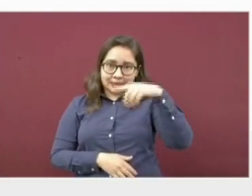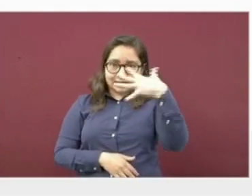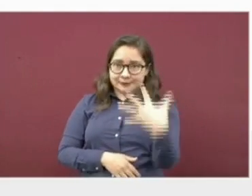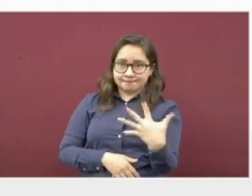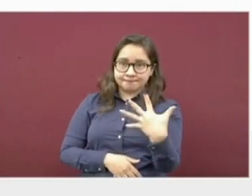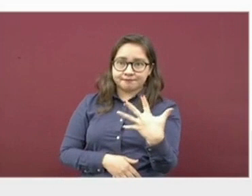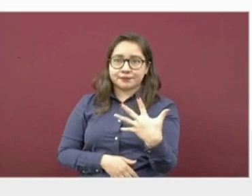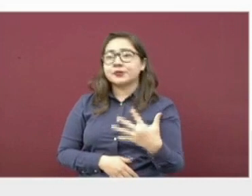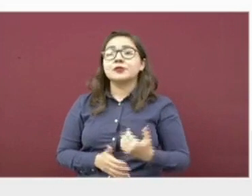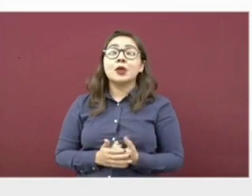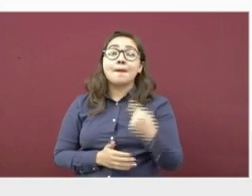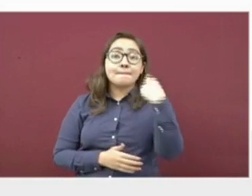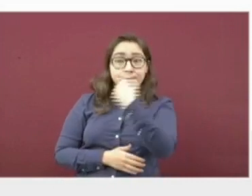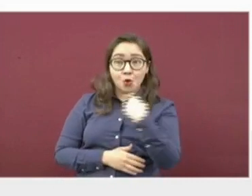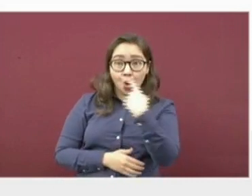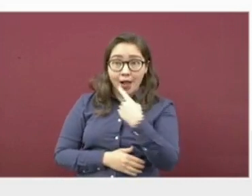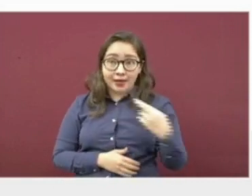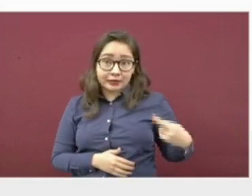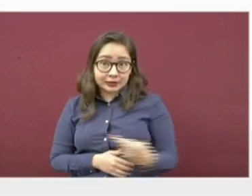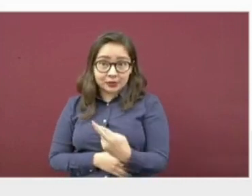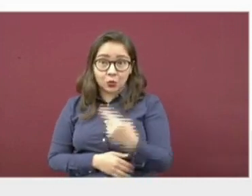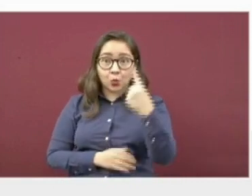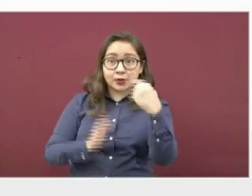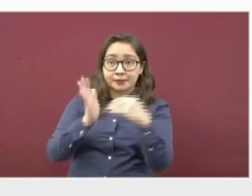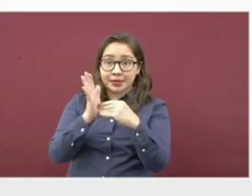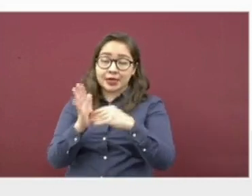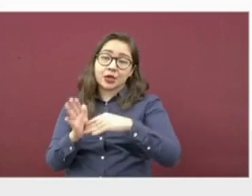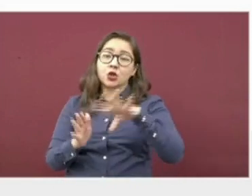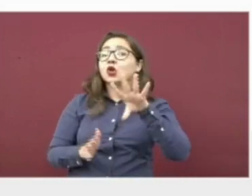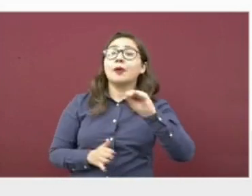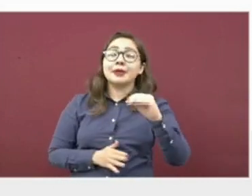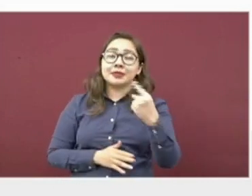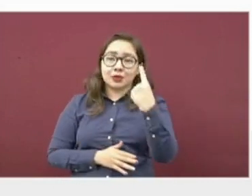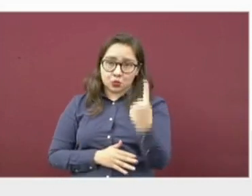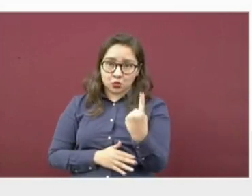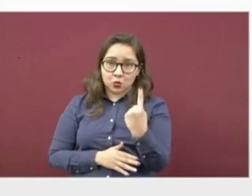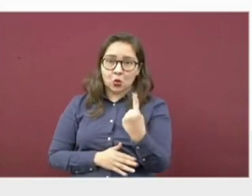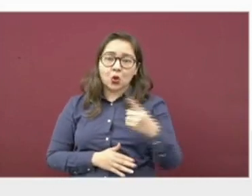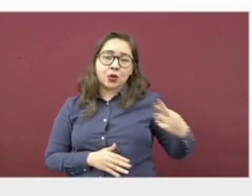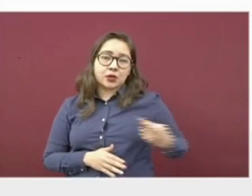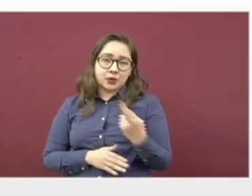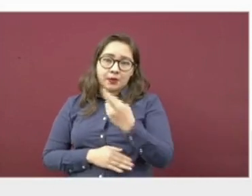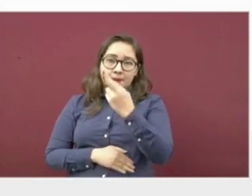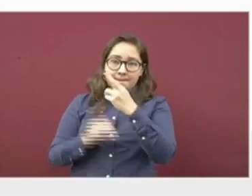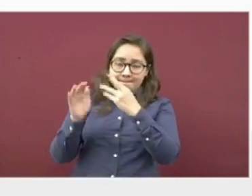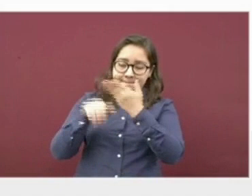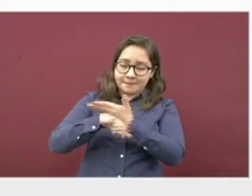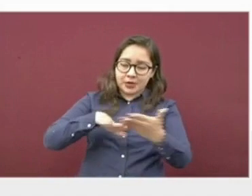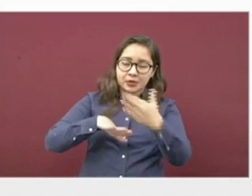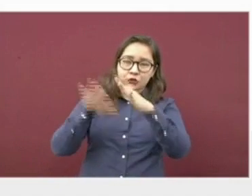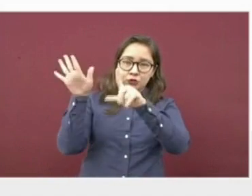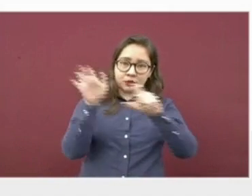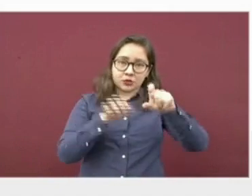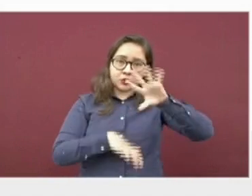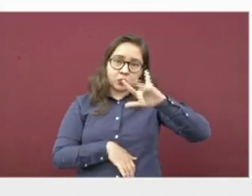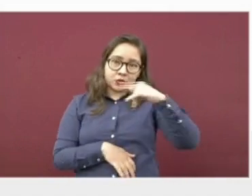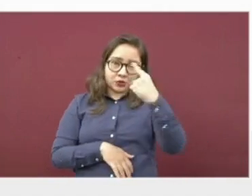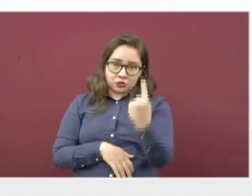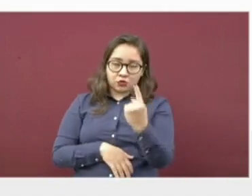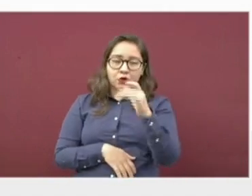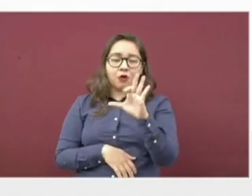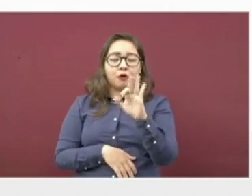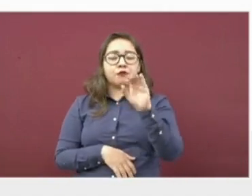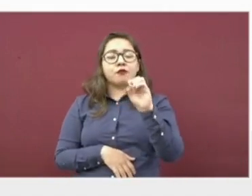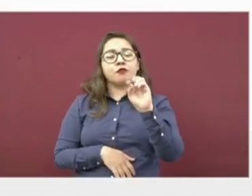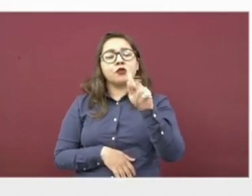2,435. Boca del Río, 1,091. Río Blanco, 751. Y